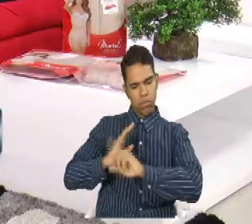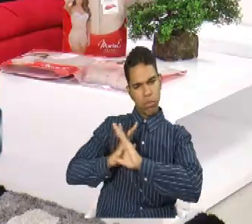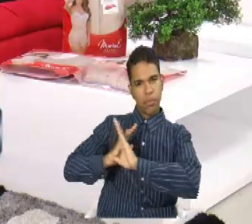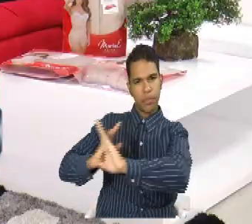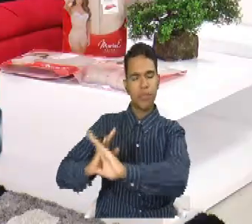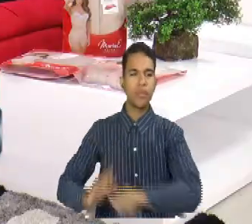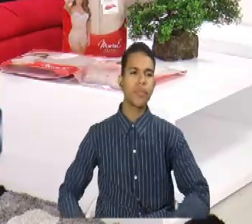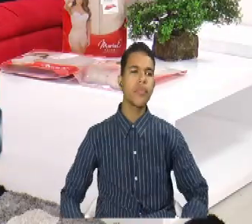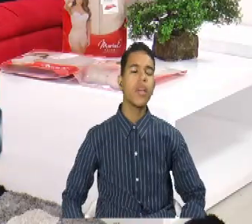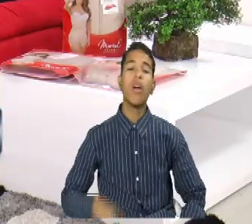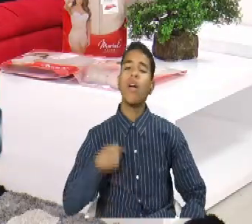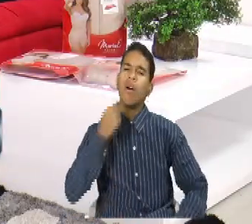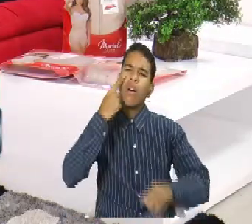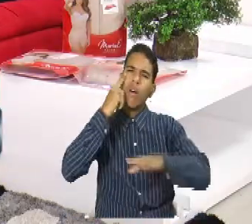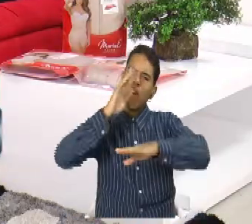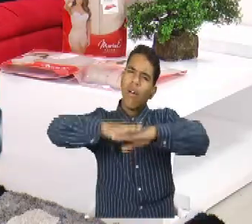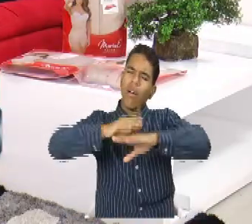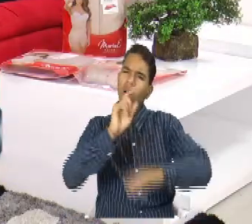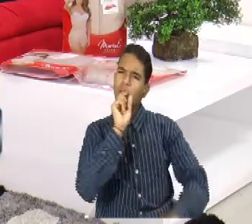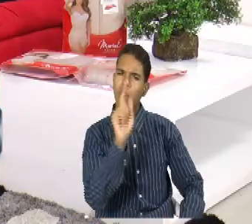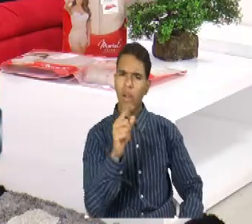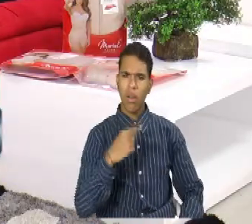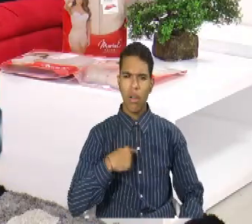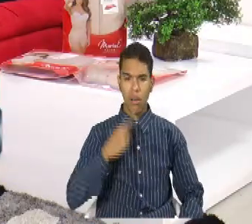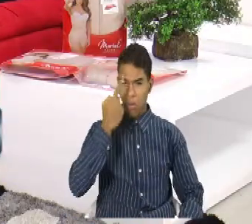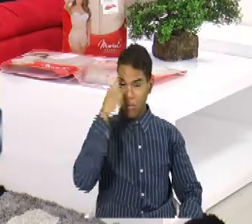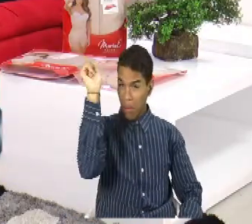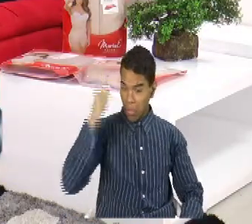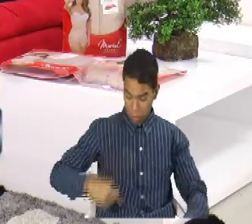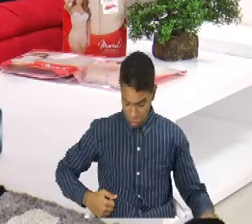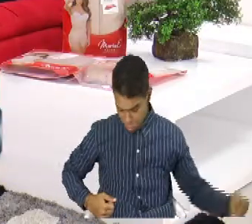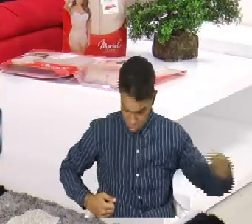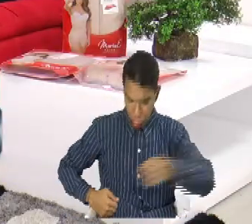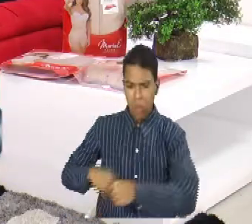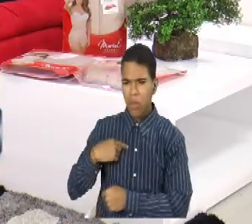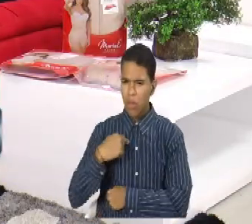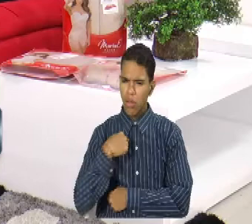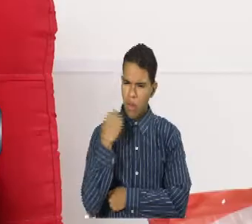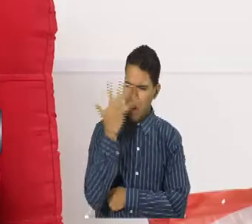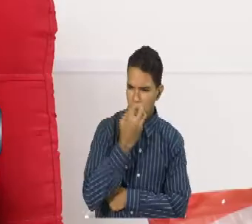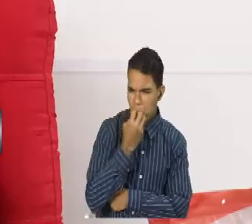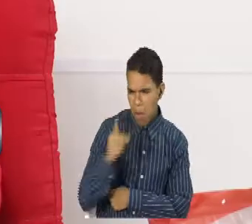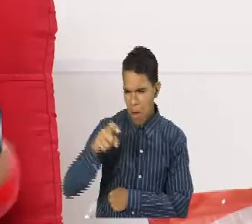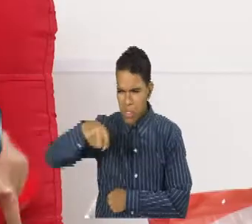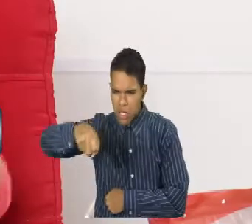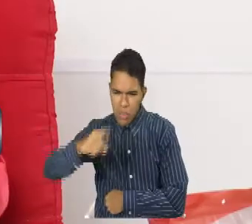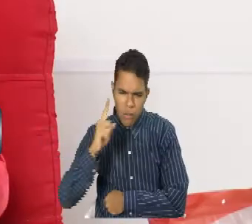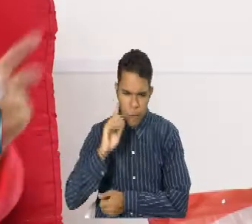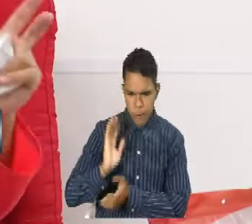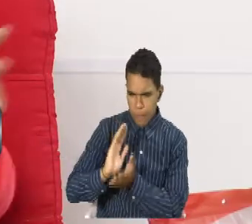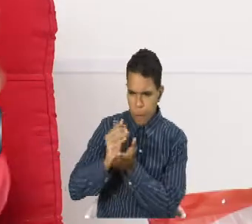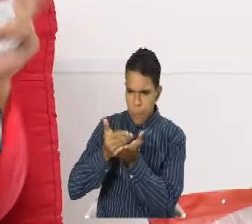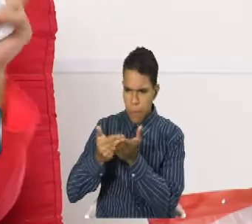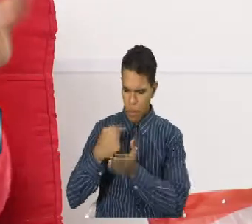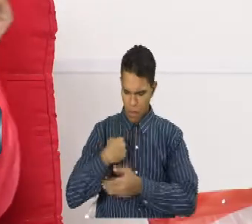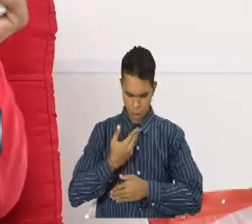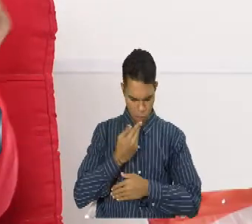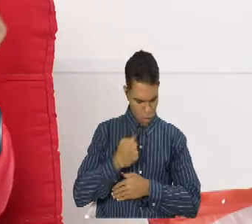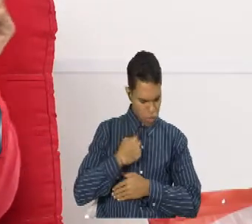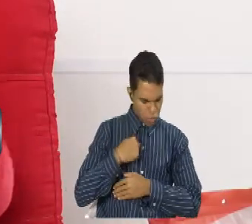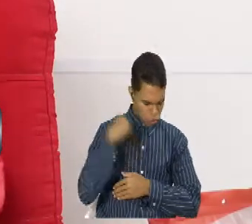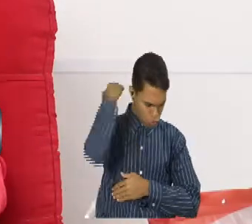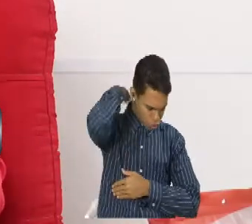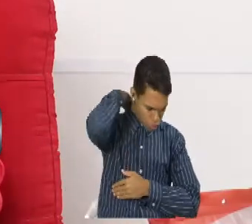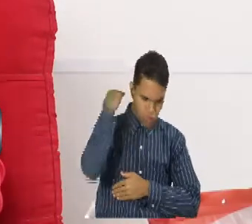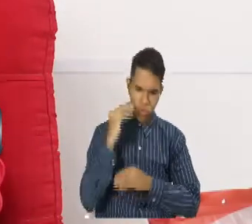personas creen que las fajas es simplemente ir y comprarme la faja que yo crea que necesite o que si yo soy talla XL puedo entrar en